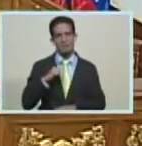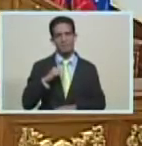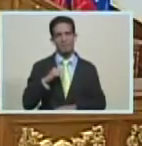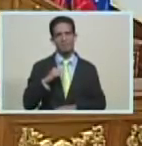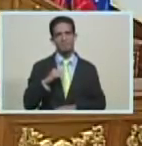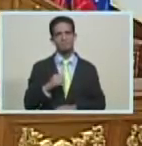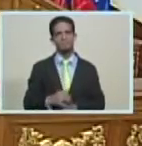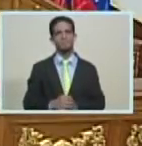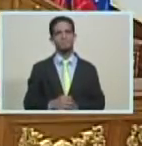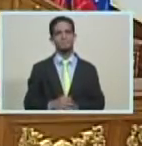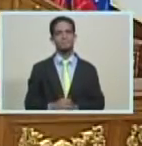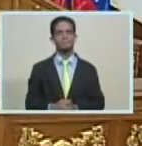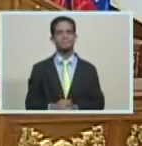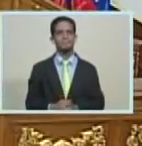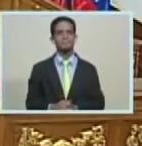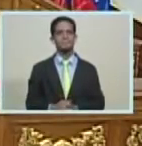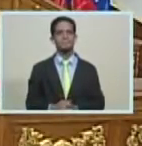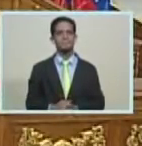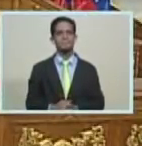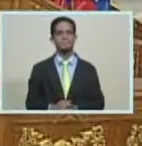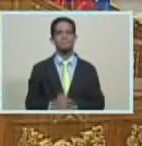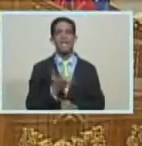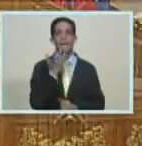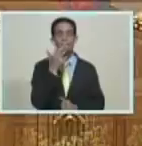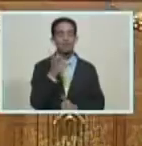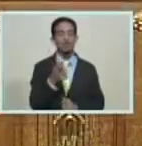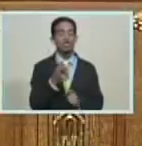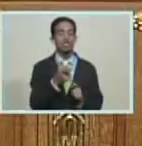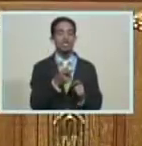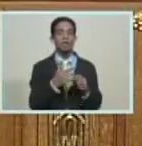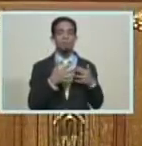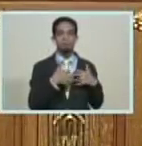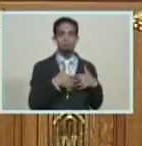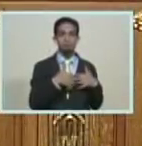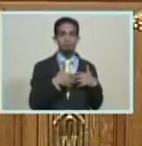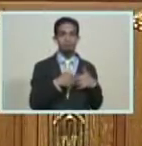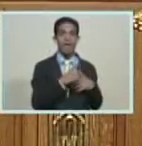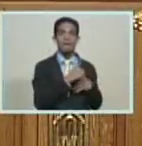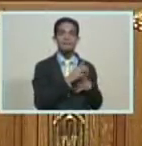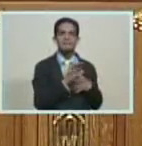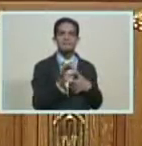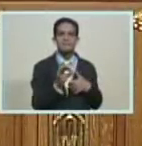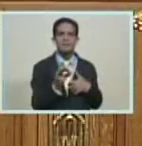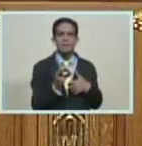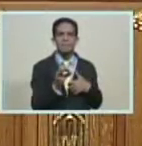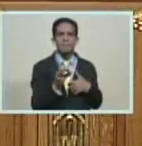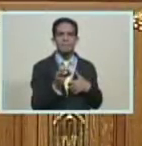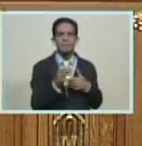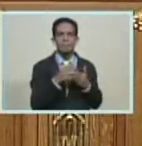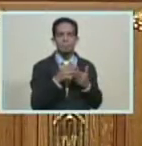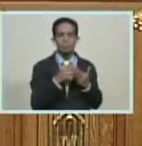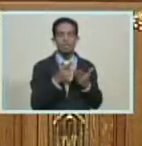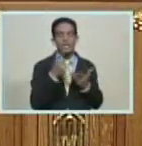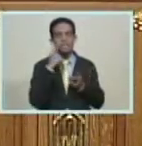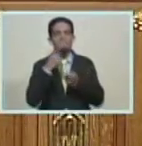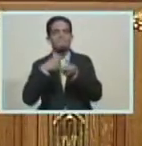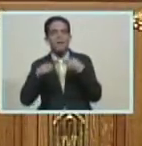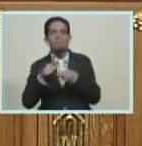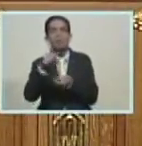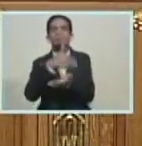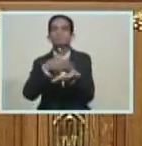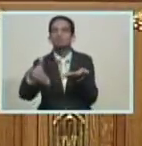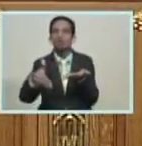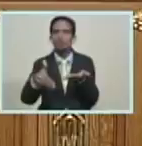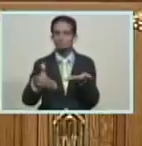Cuando producen un producto a 100 bolívares y lo quieren vender en 1 millón, ¿eso se llama ética o se llama ladronaje?